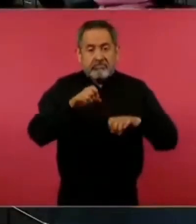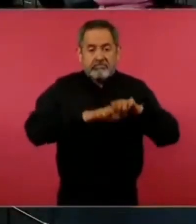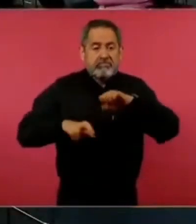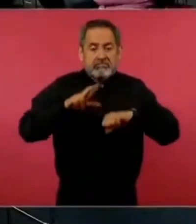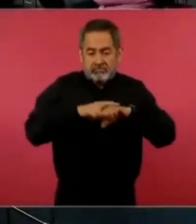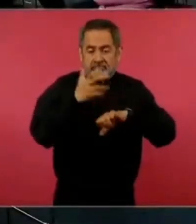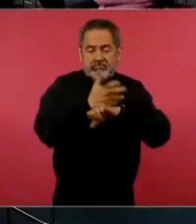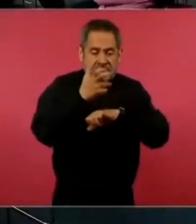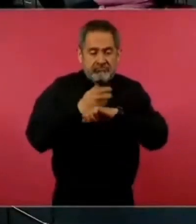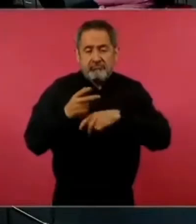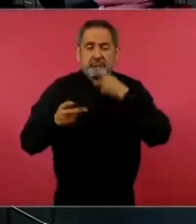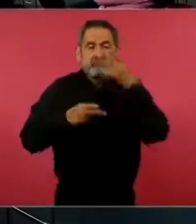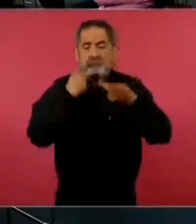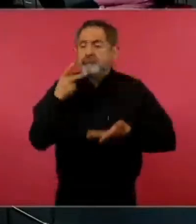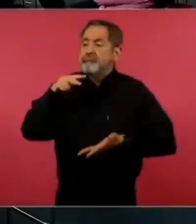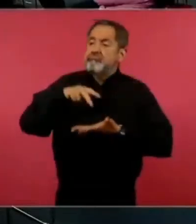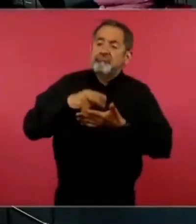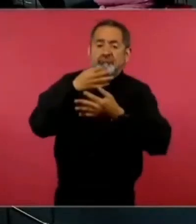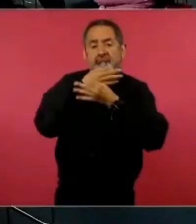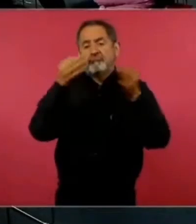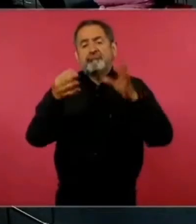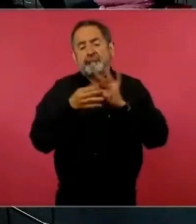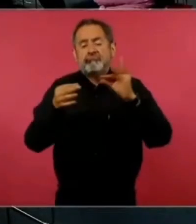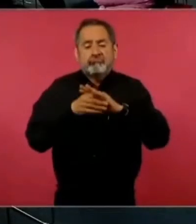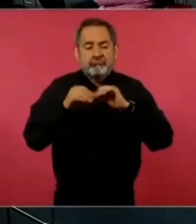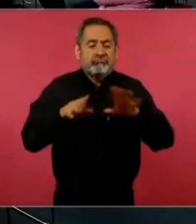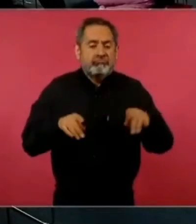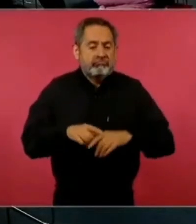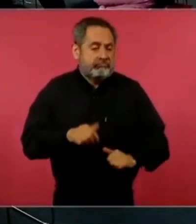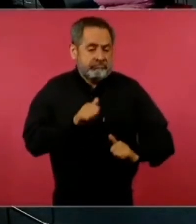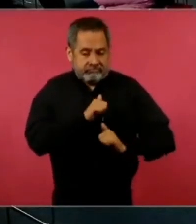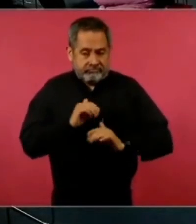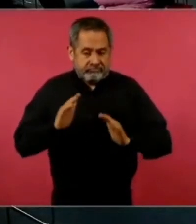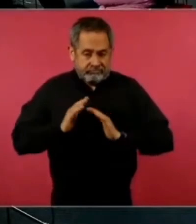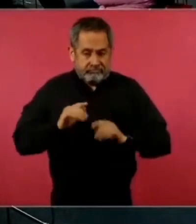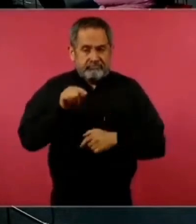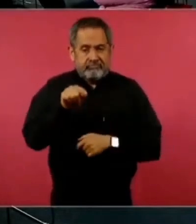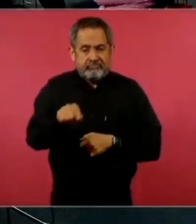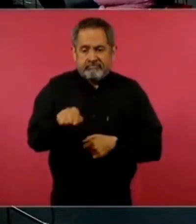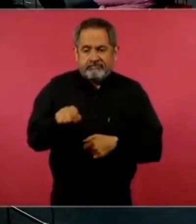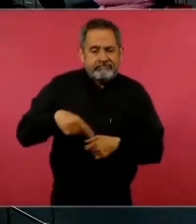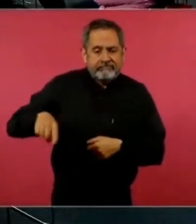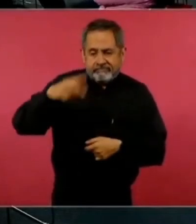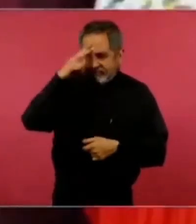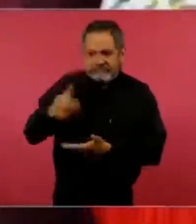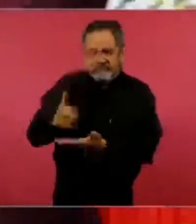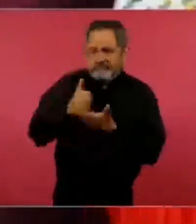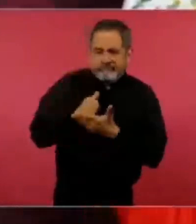que el ejército no ayudaba